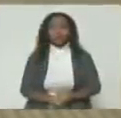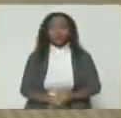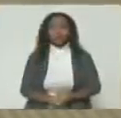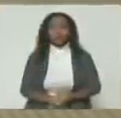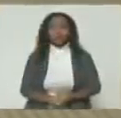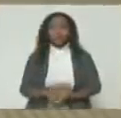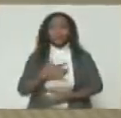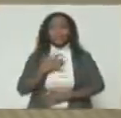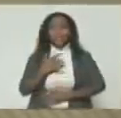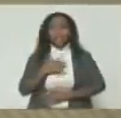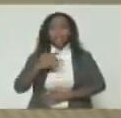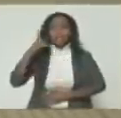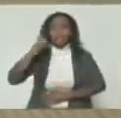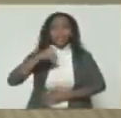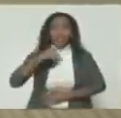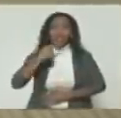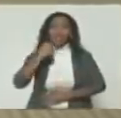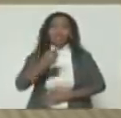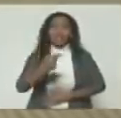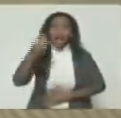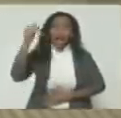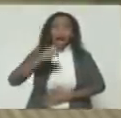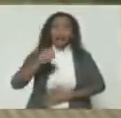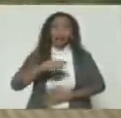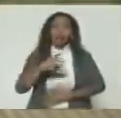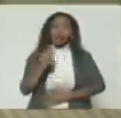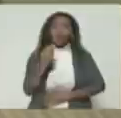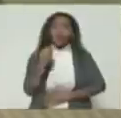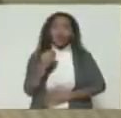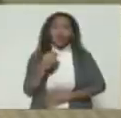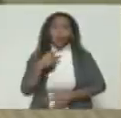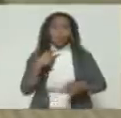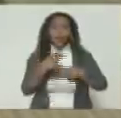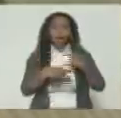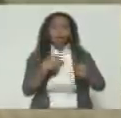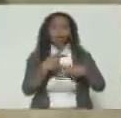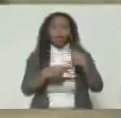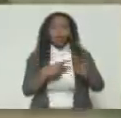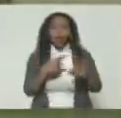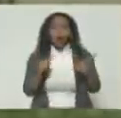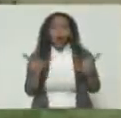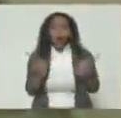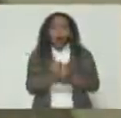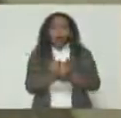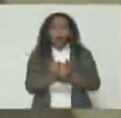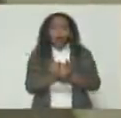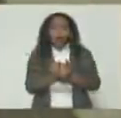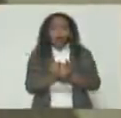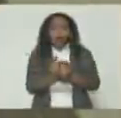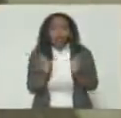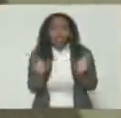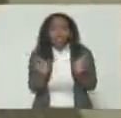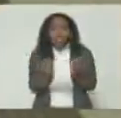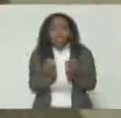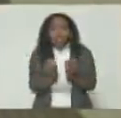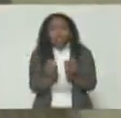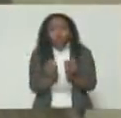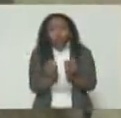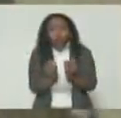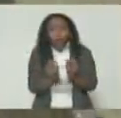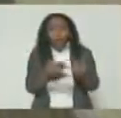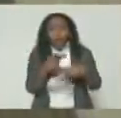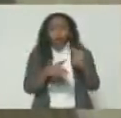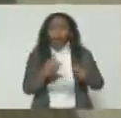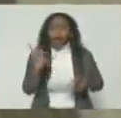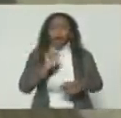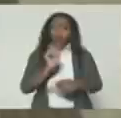Siento la necesidad de decirte que aquí estamos muchos productores, pequeños productores, presidente, que no teníamos con